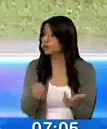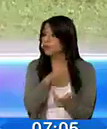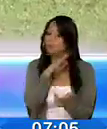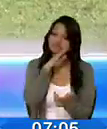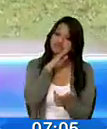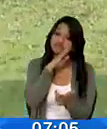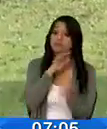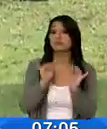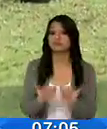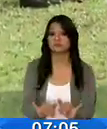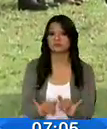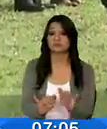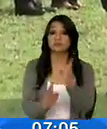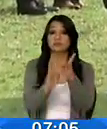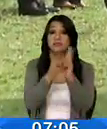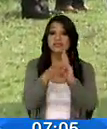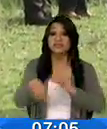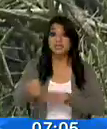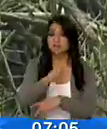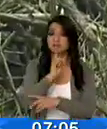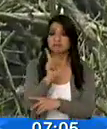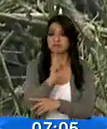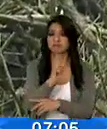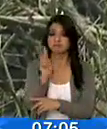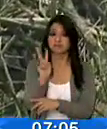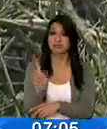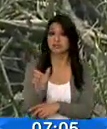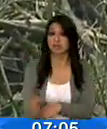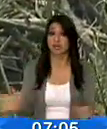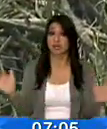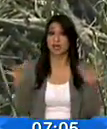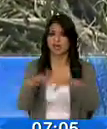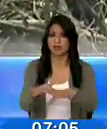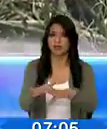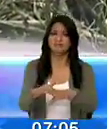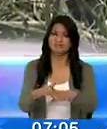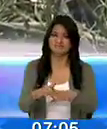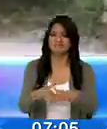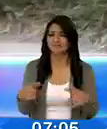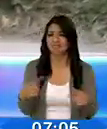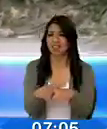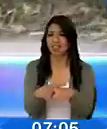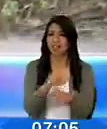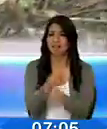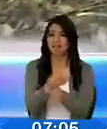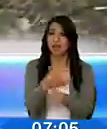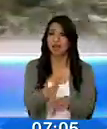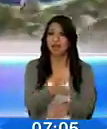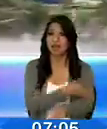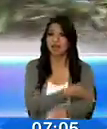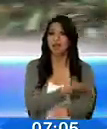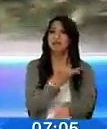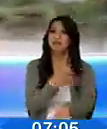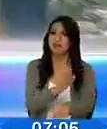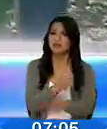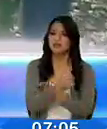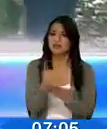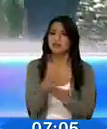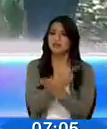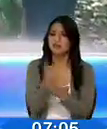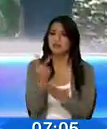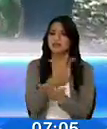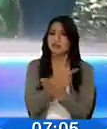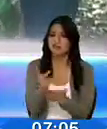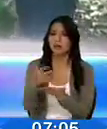paso. Los vecinos del sector señalaron que la presencia de los extraños les genera muchos conflictos, que ya tienen por la zona algunas semanas, que